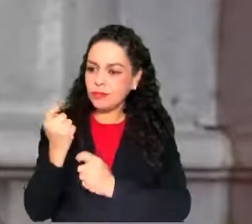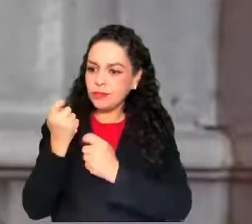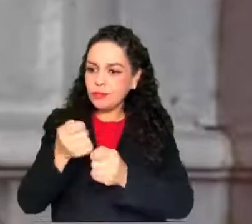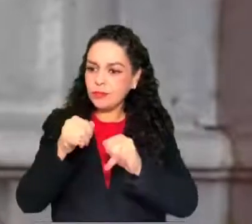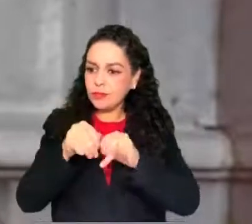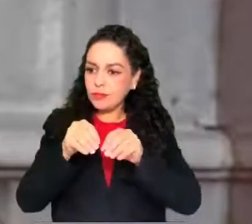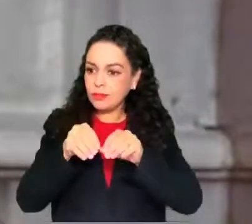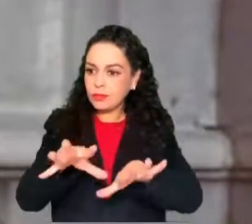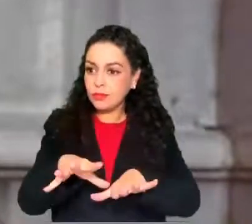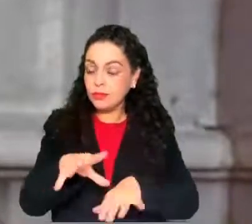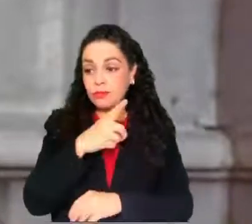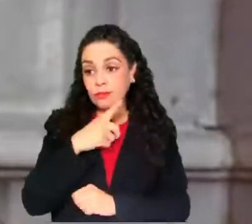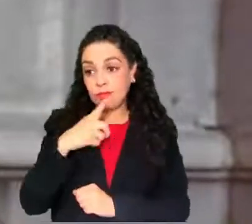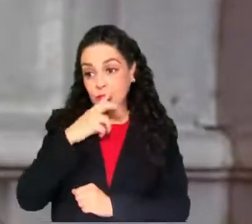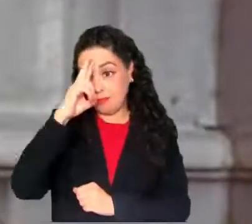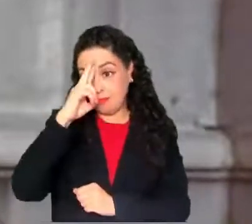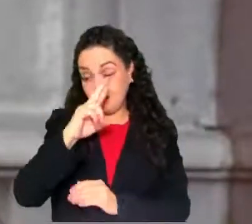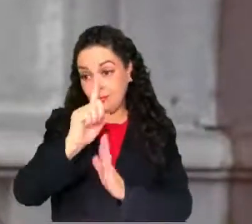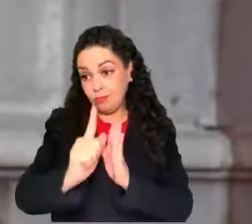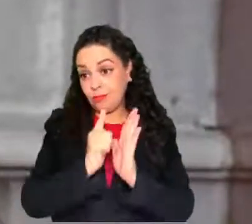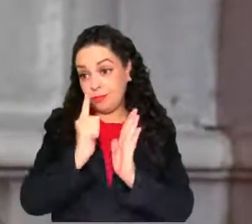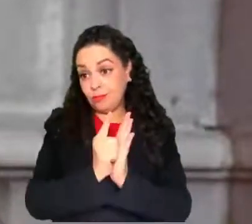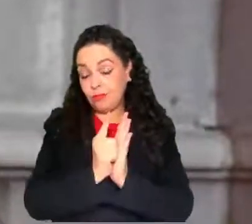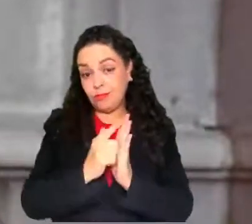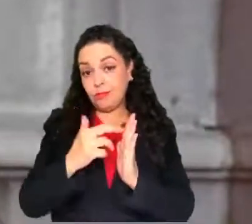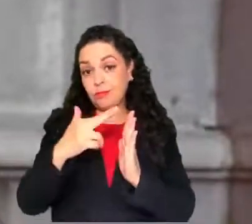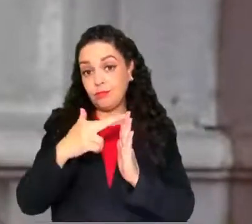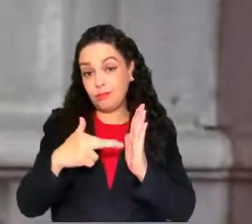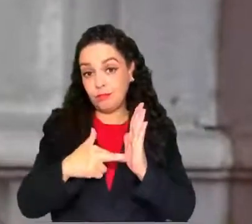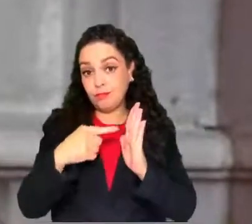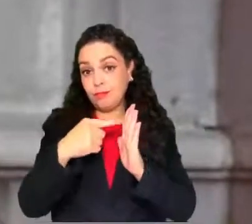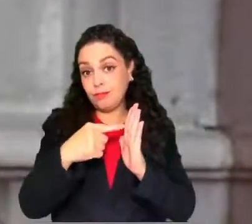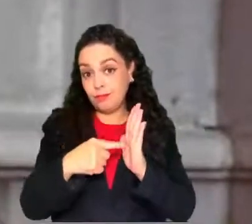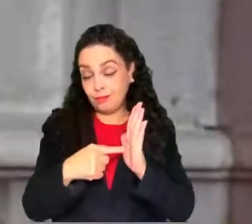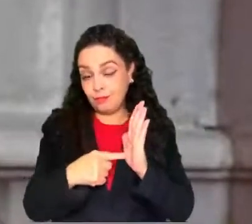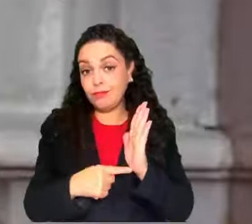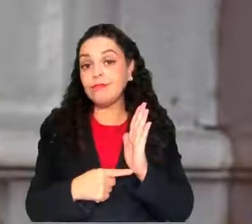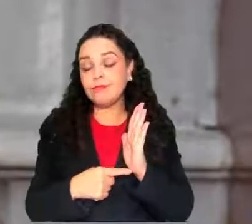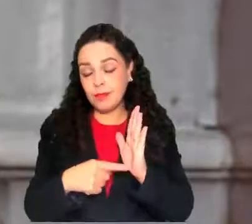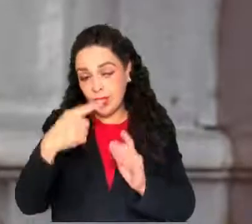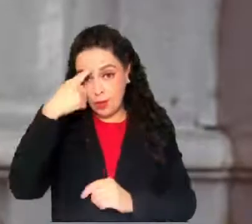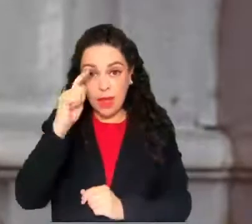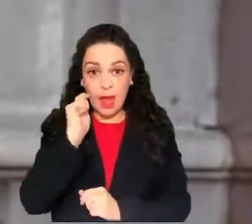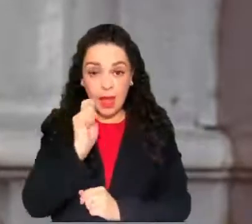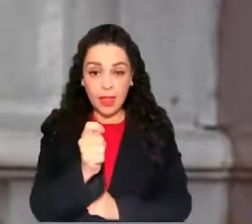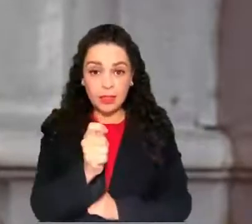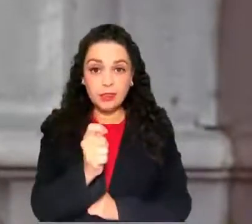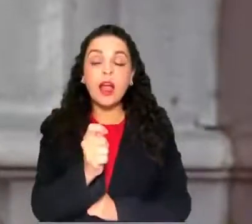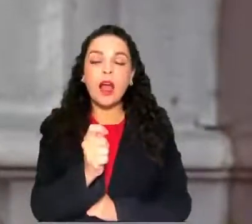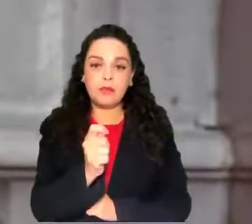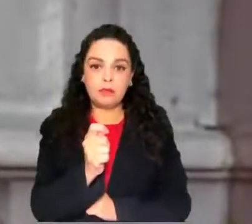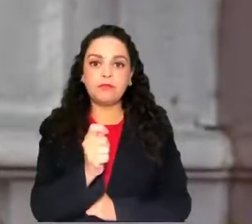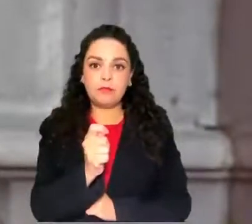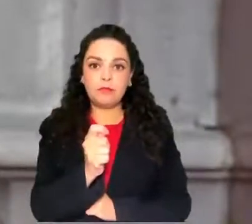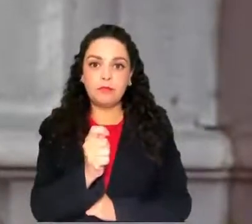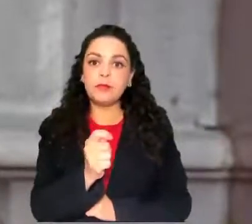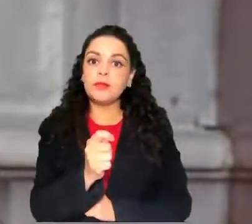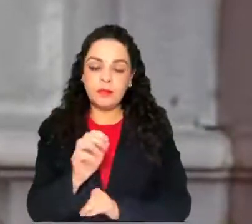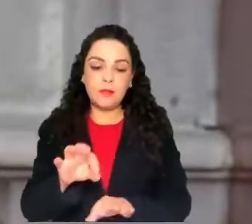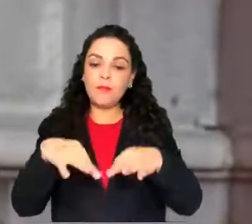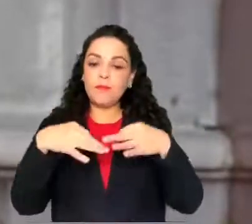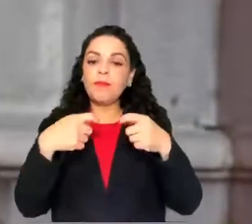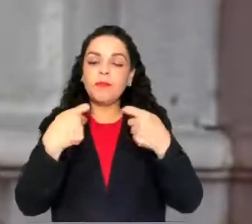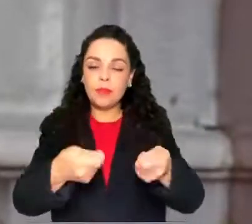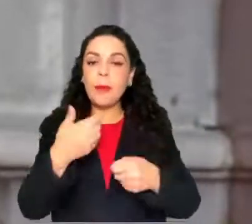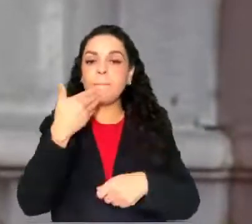desprenda obligaciones legales y públicas a efecto de satisfacer el principio de la legalidad ya que de su cabal imposición